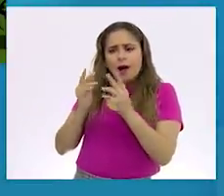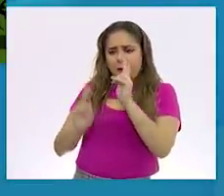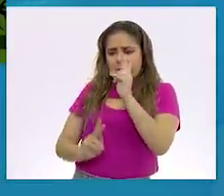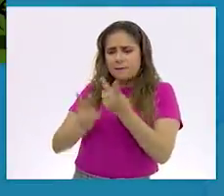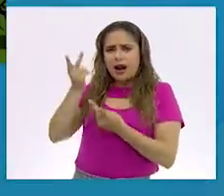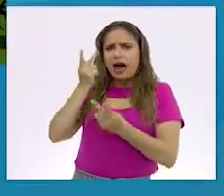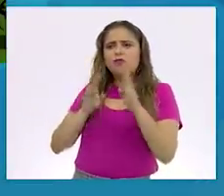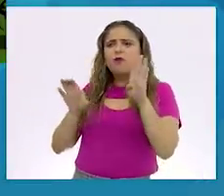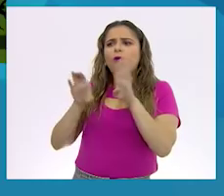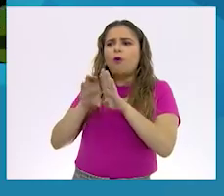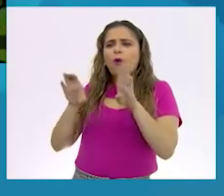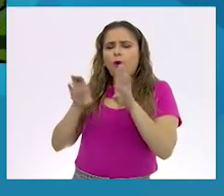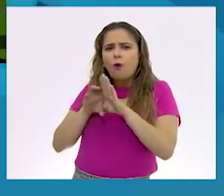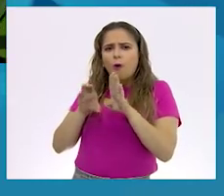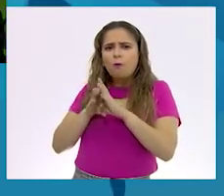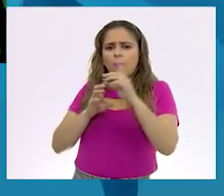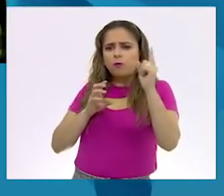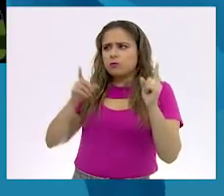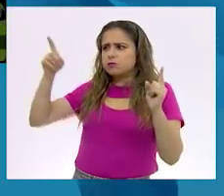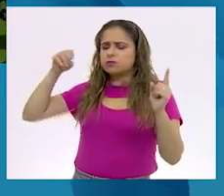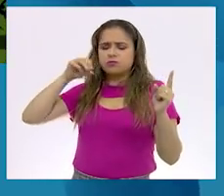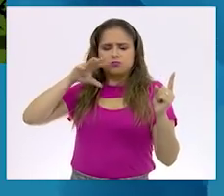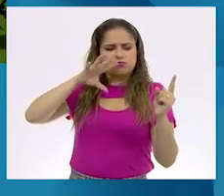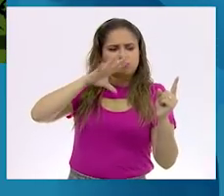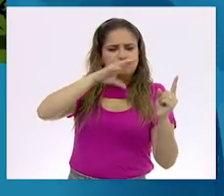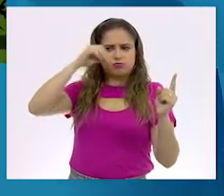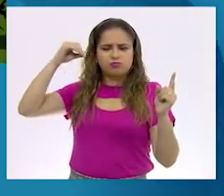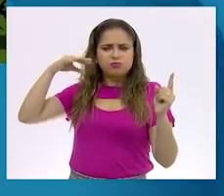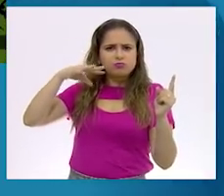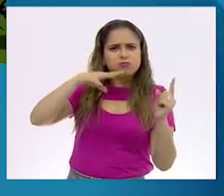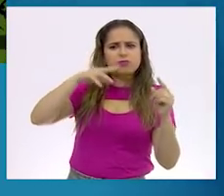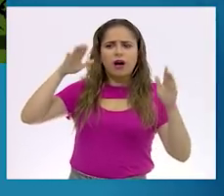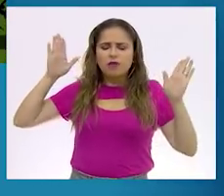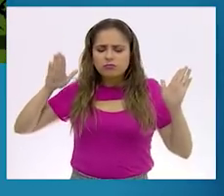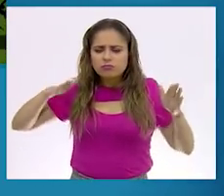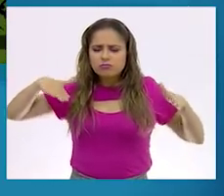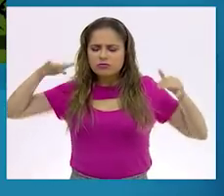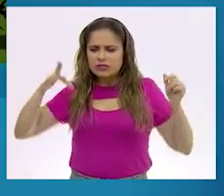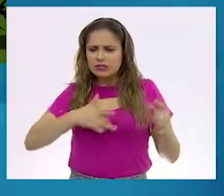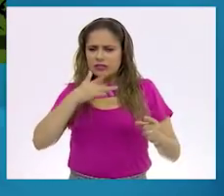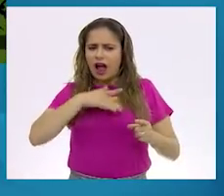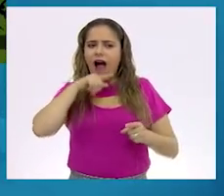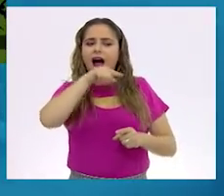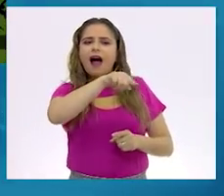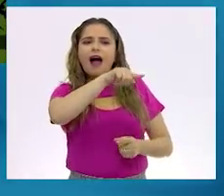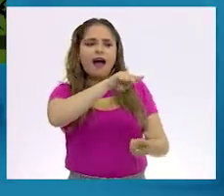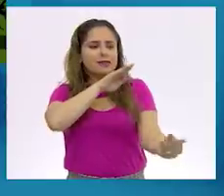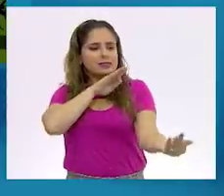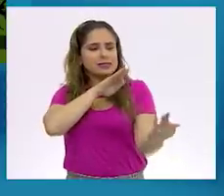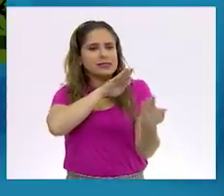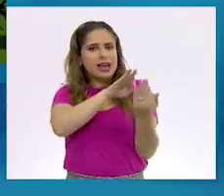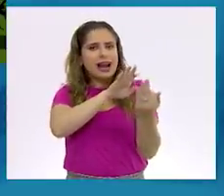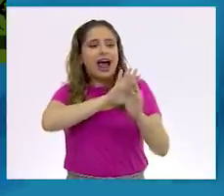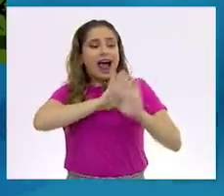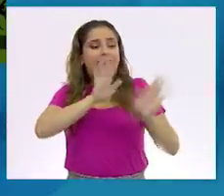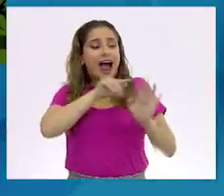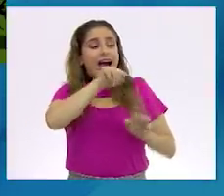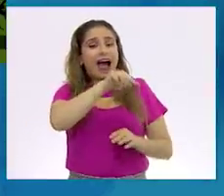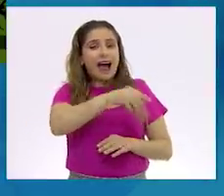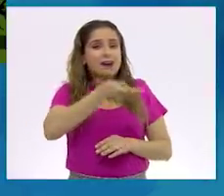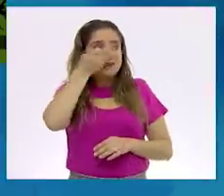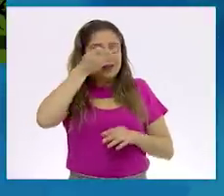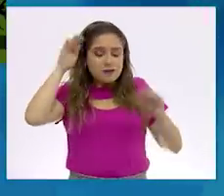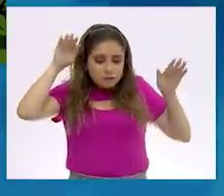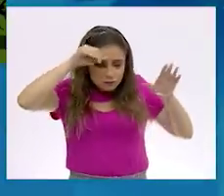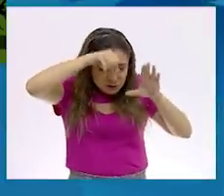planta. Entonces, el murciélago se lanza veloz hacia las flores en fase masculina. Introduce la cabeza en la abertura de la